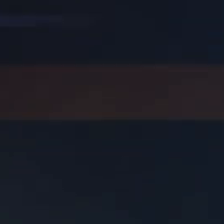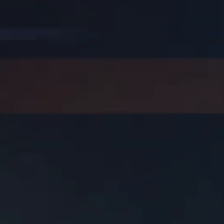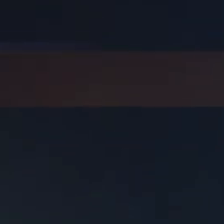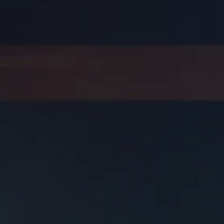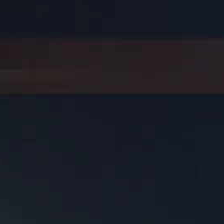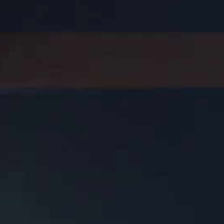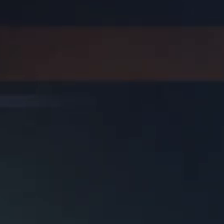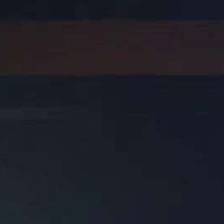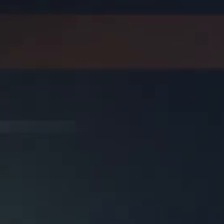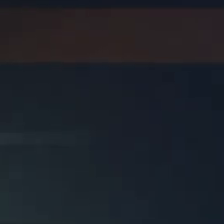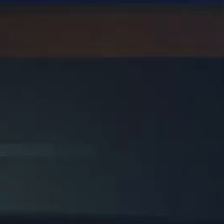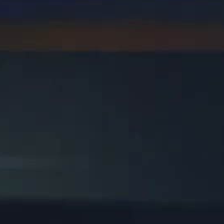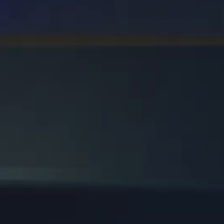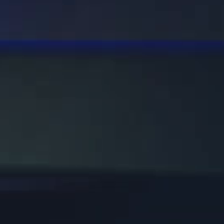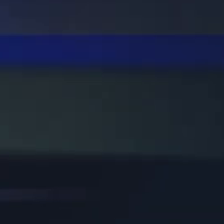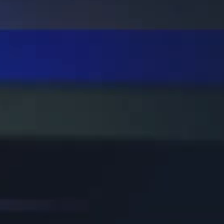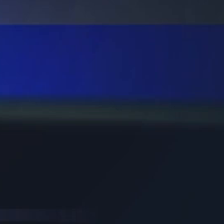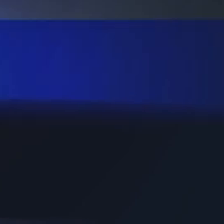ah